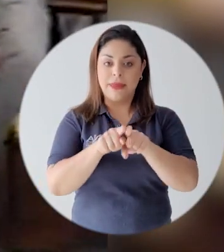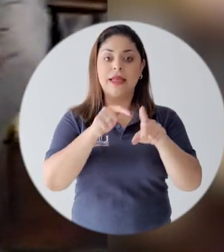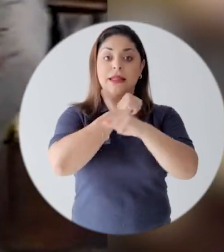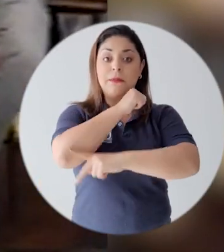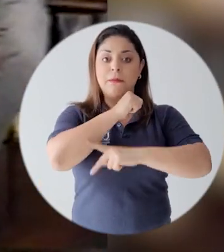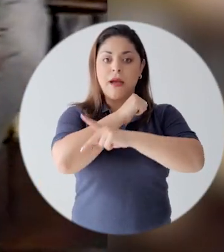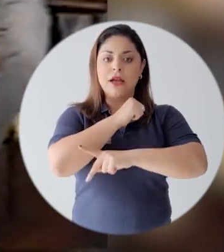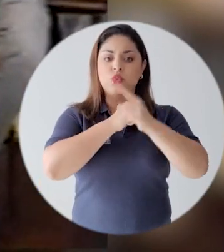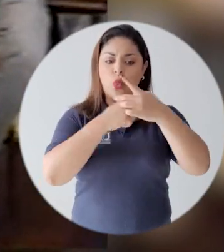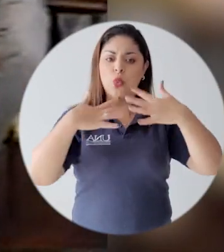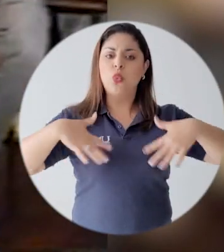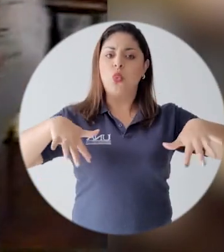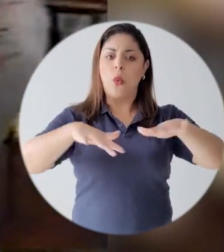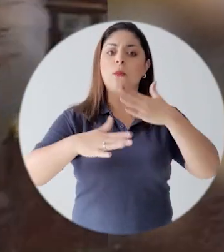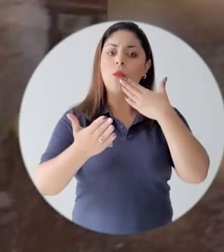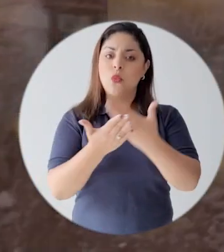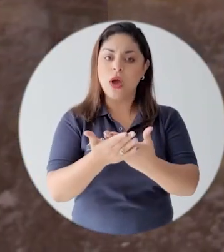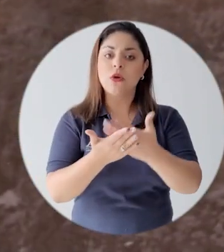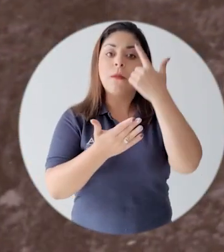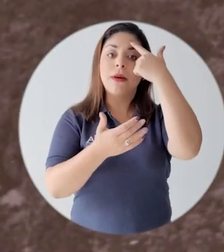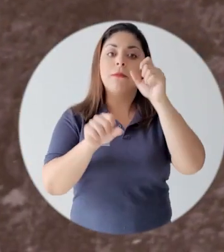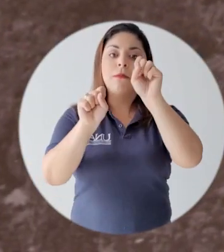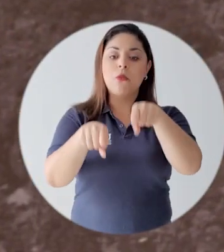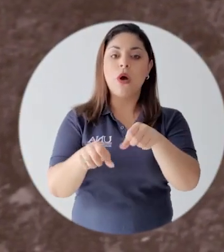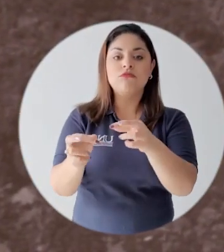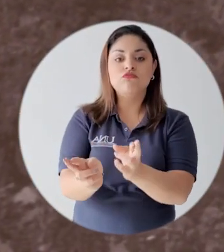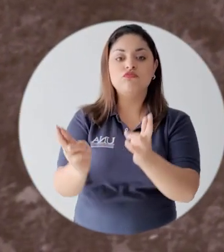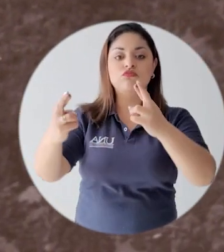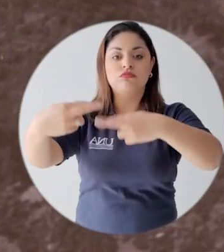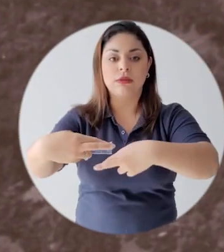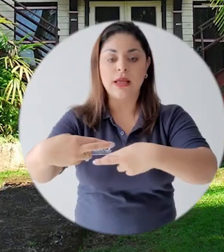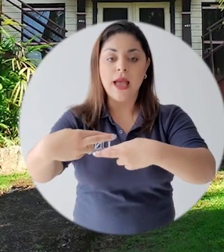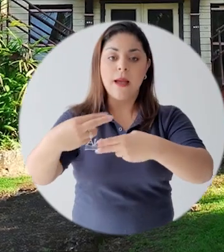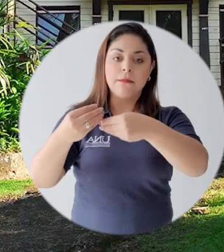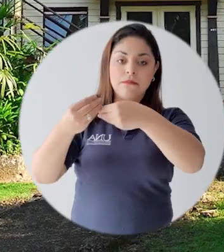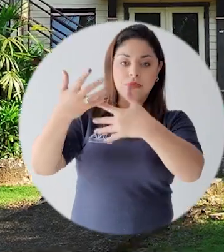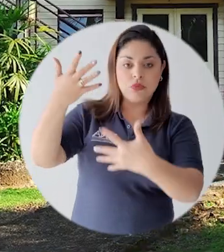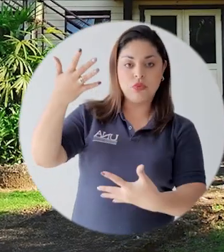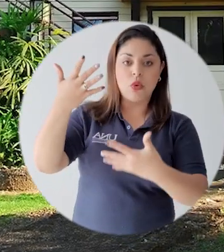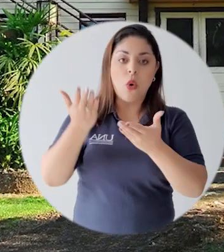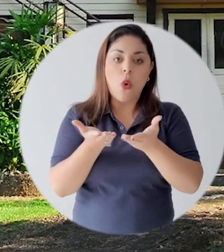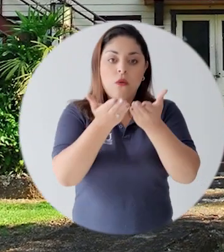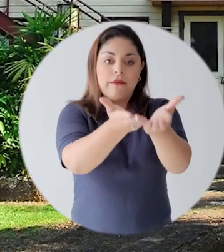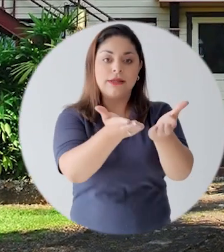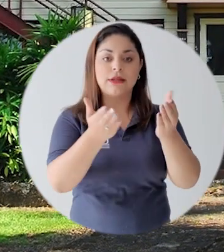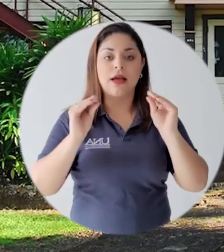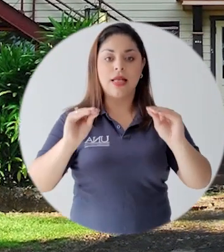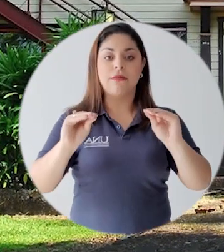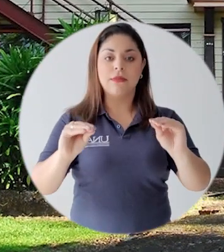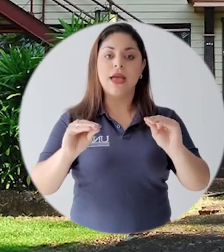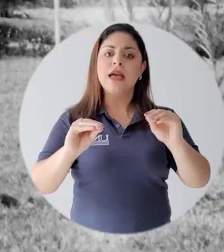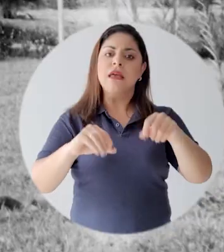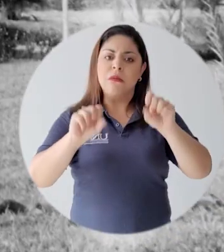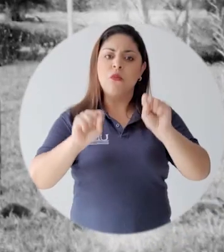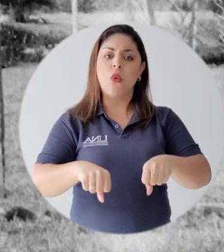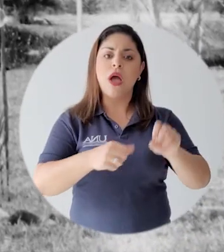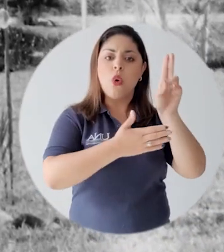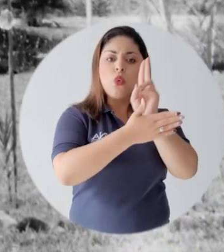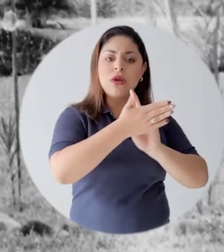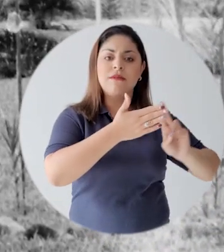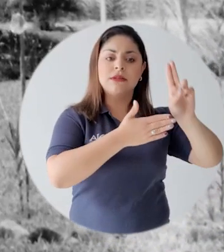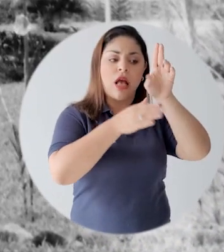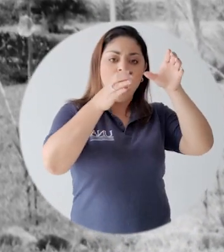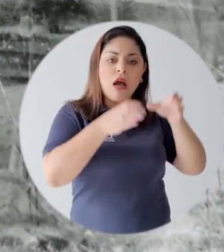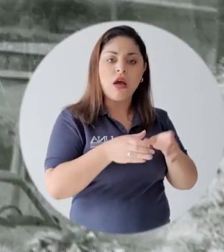Existía también en el país un ambiente propicio para regionalizar, ampliar la oferta académica y llevar la universidad